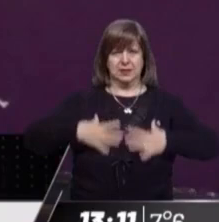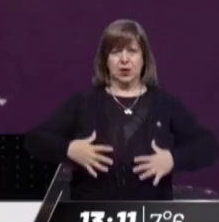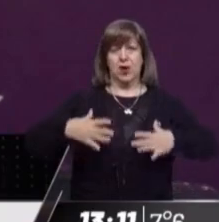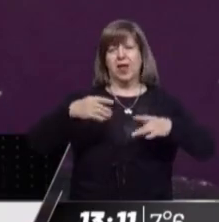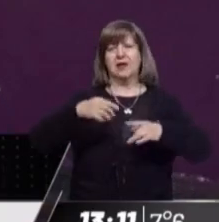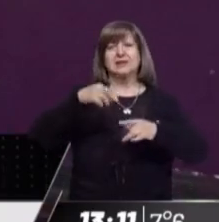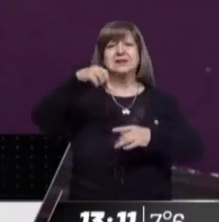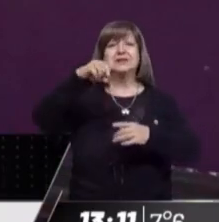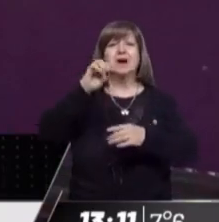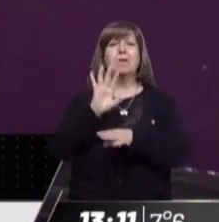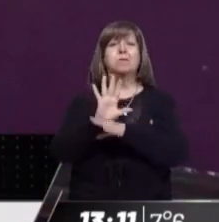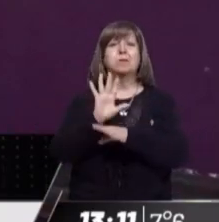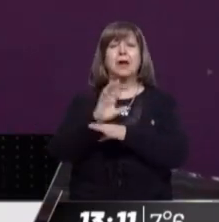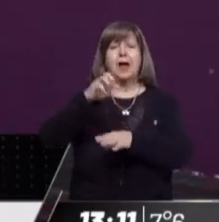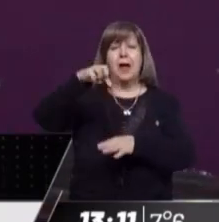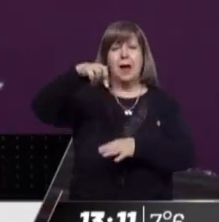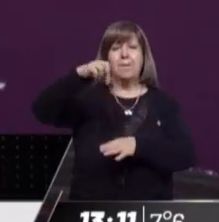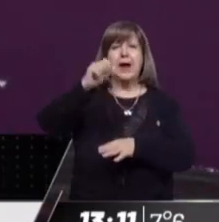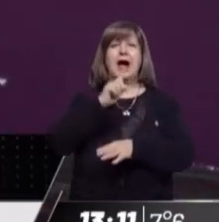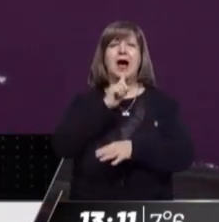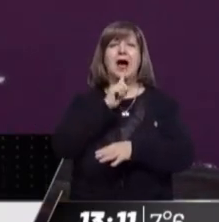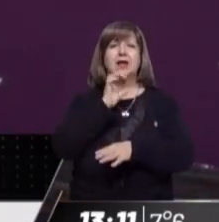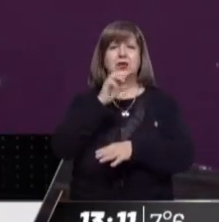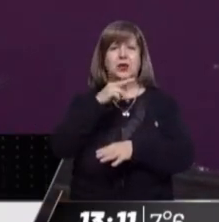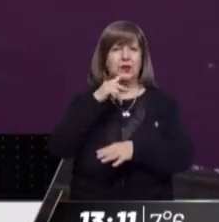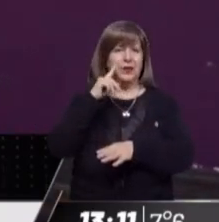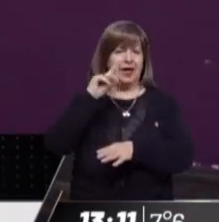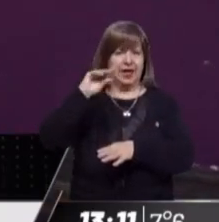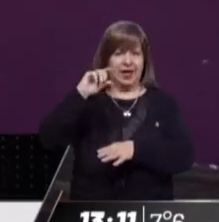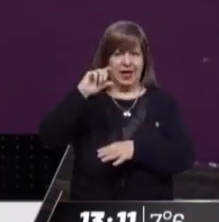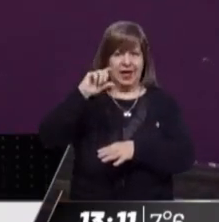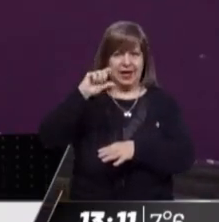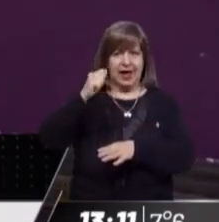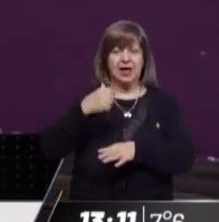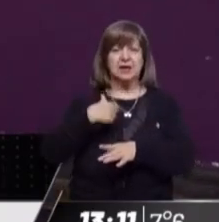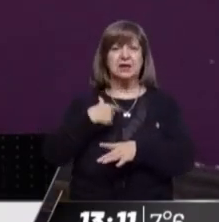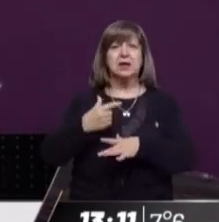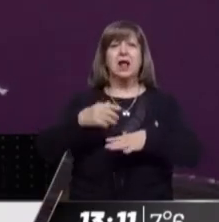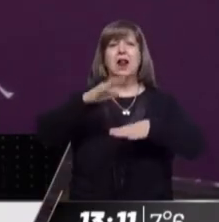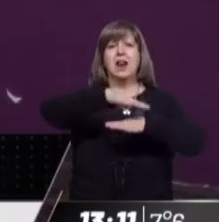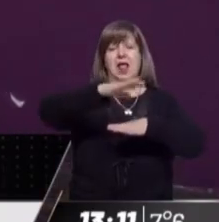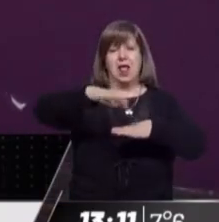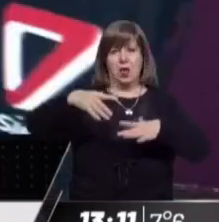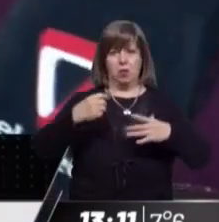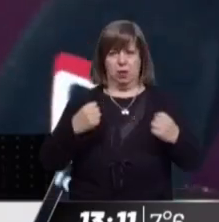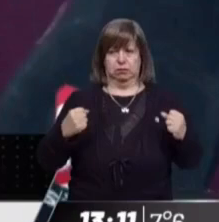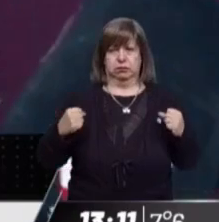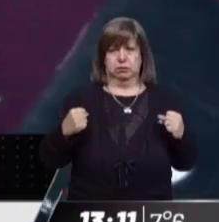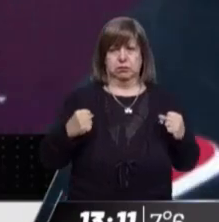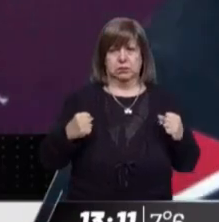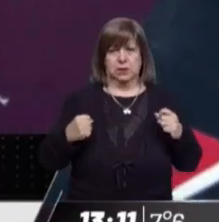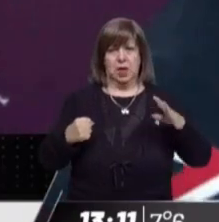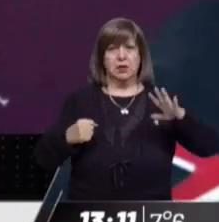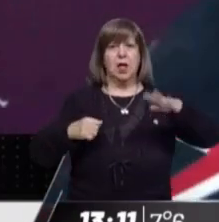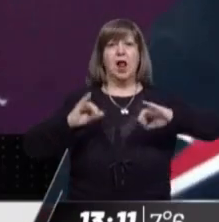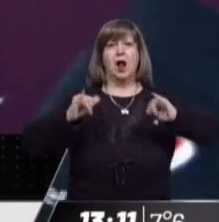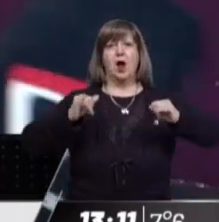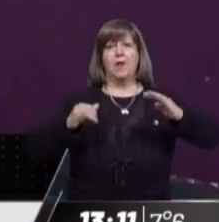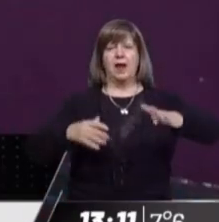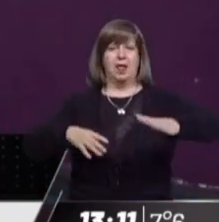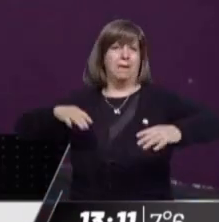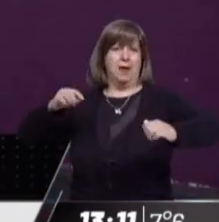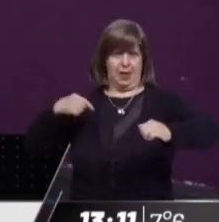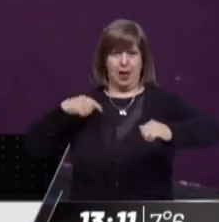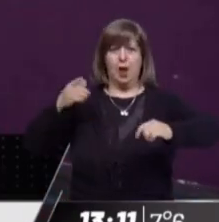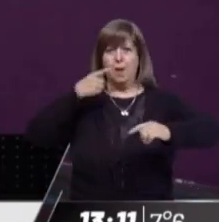segur eh eran los patovicas que podían golpear y hacer con los chicos lo que querían y a él Él era su trabajo el fin de